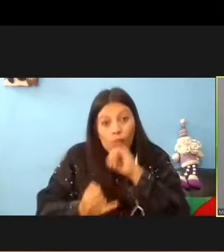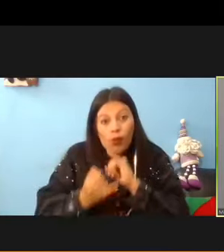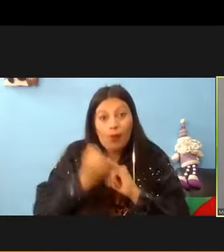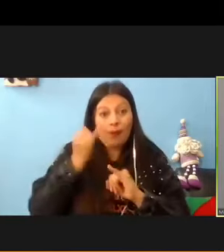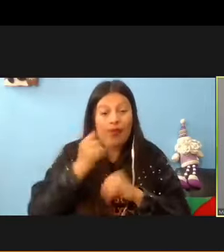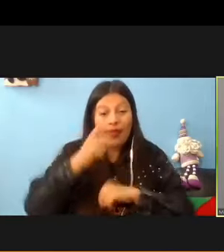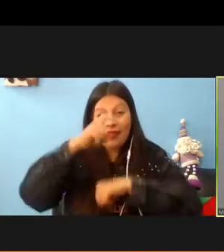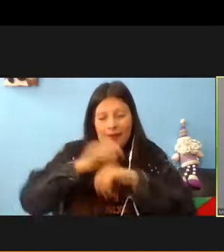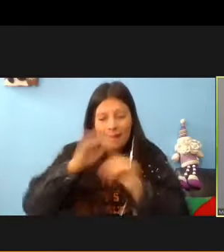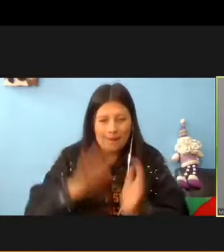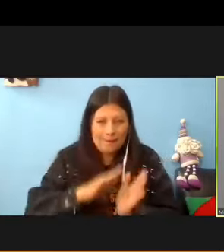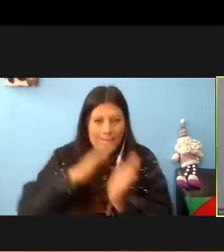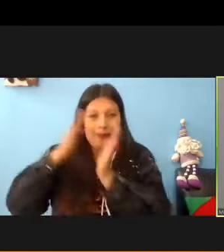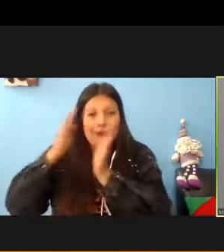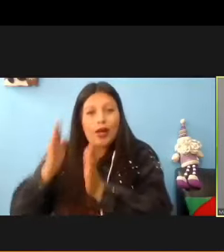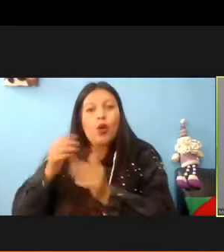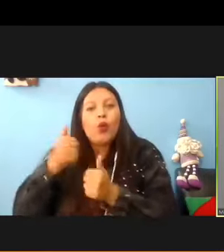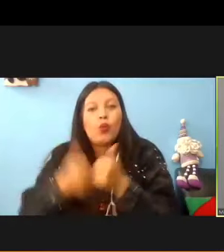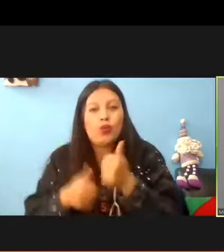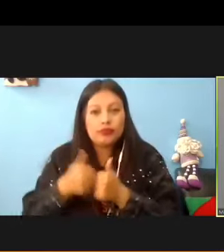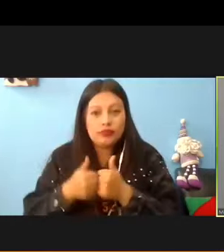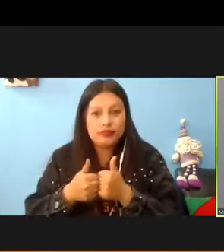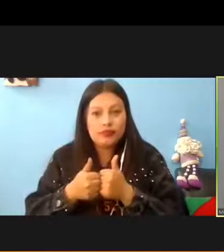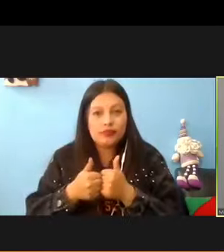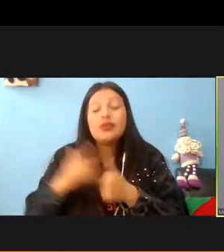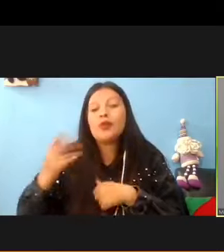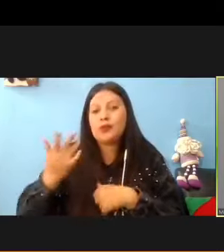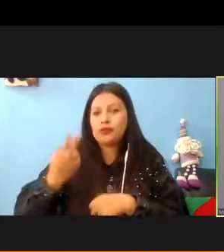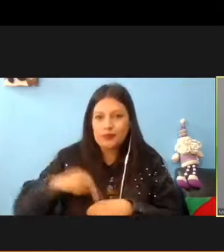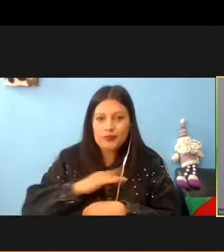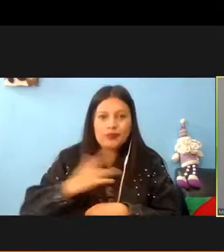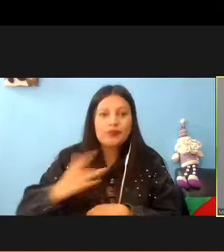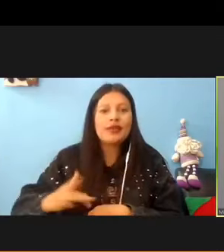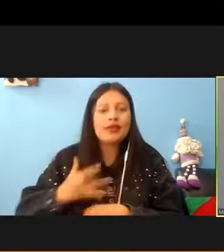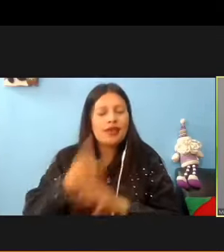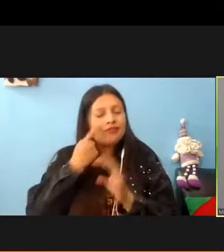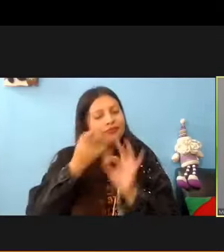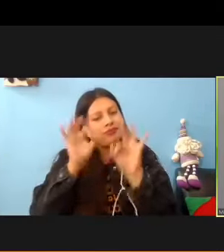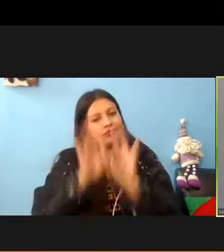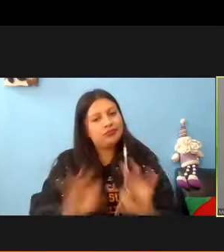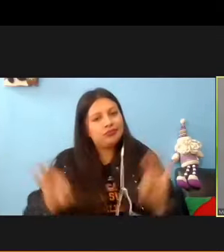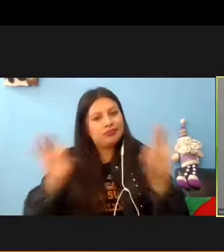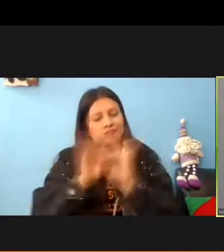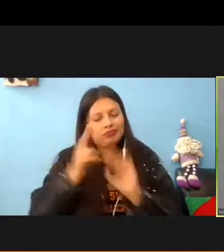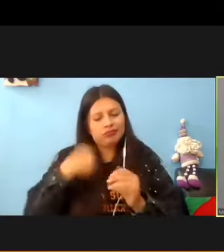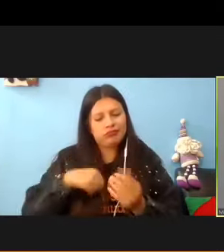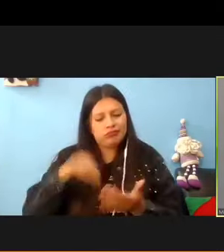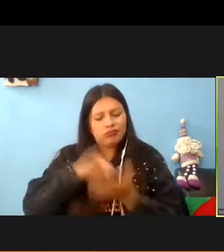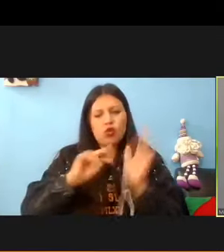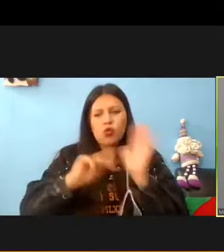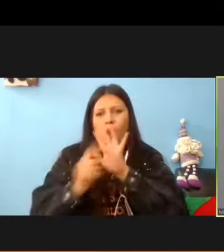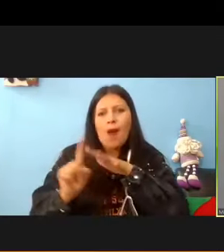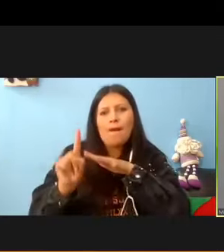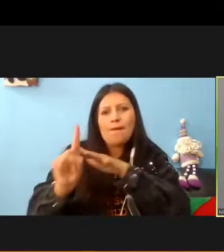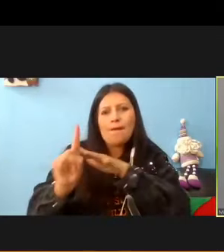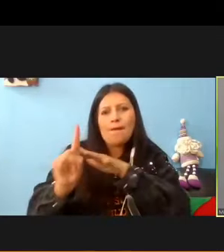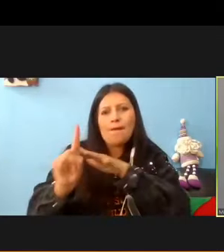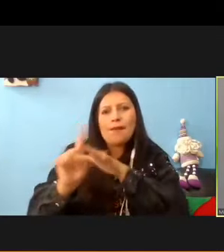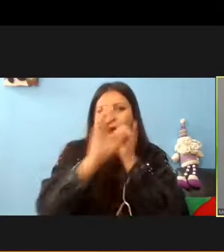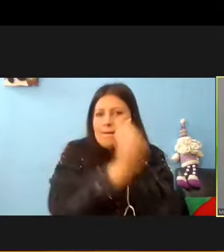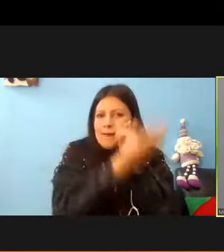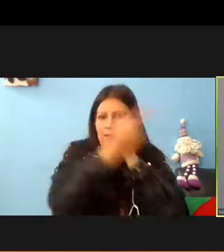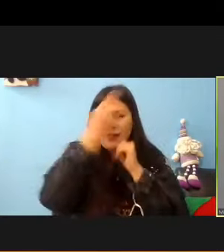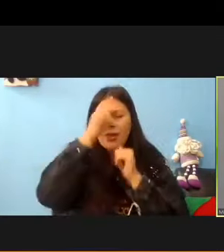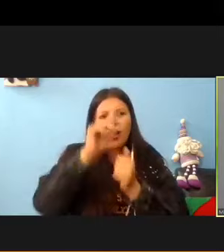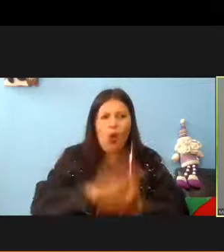el último momento para hacer el encuentro es, consideramos importante constituirnos como movimiento pedagógico para el